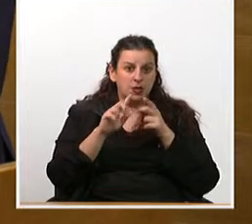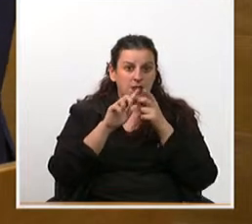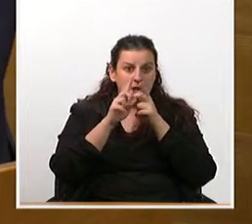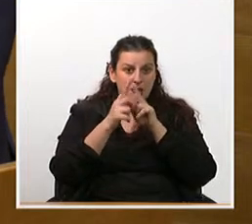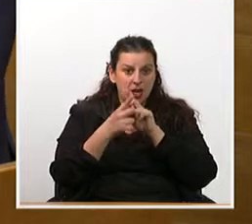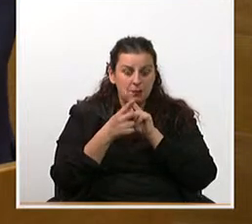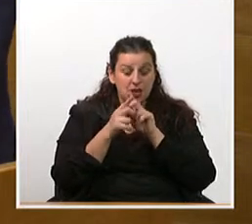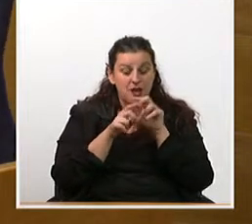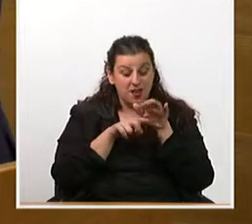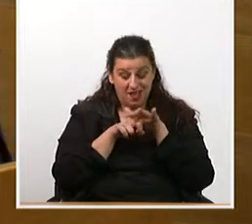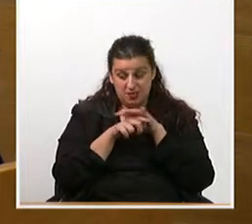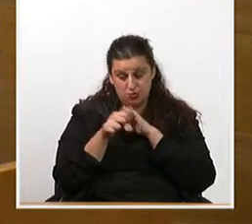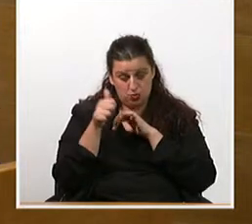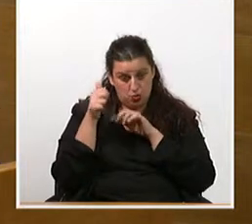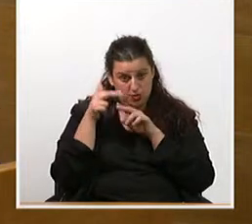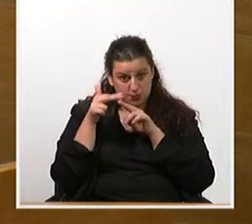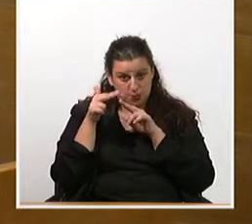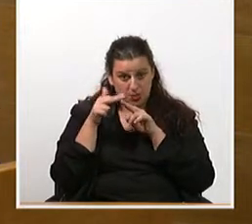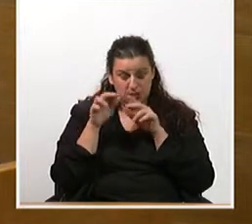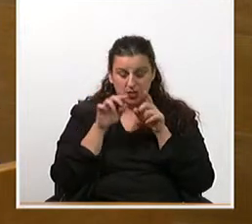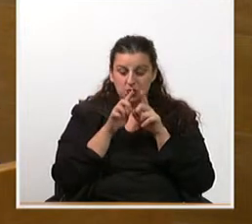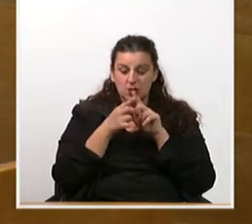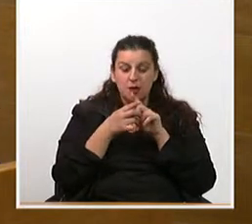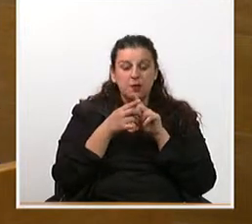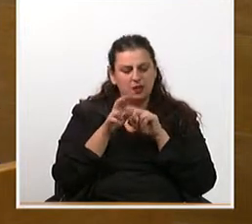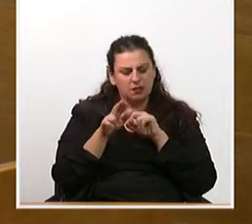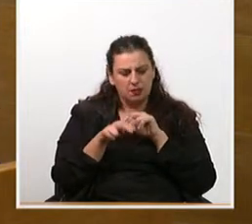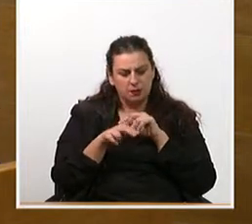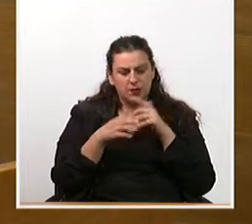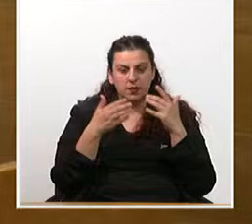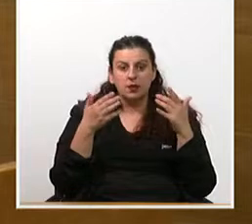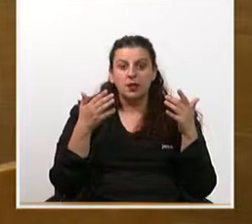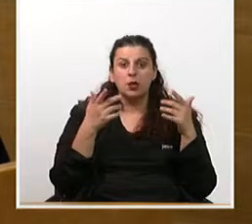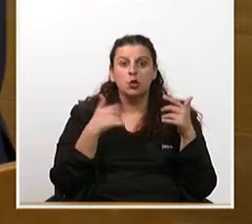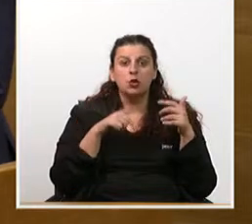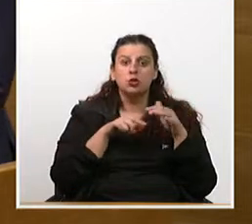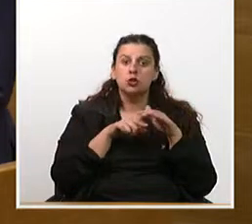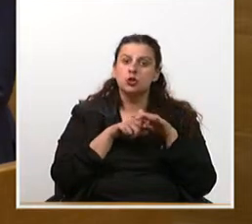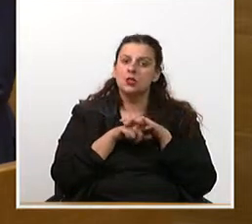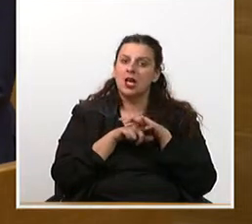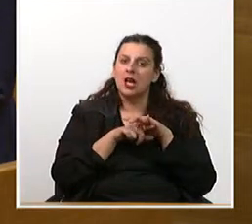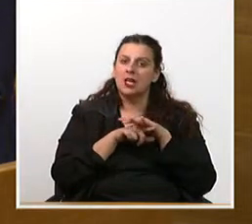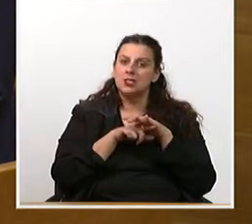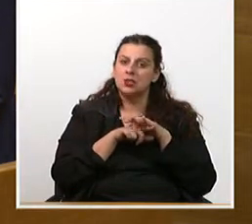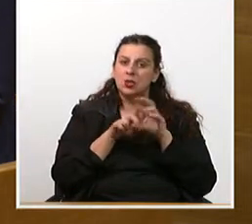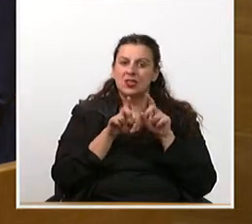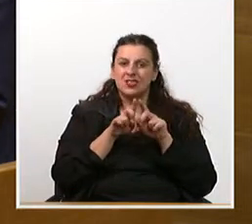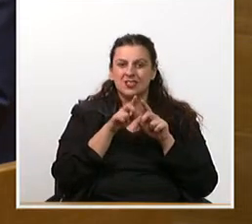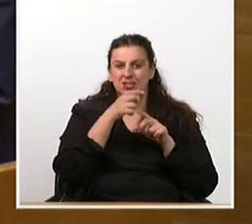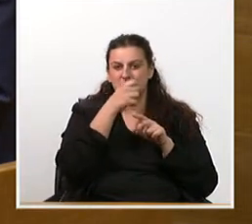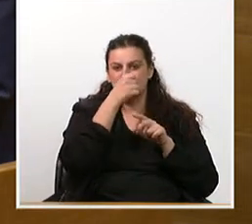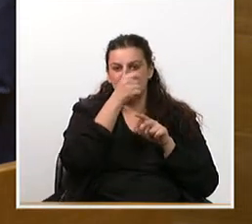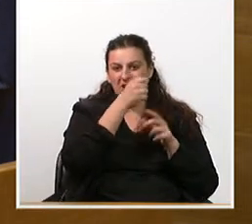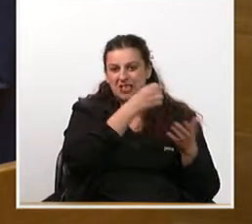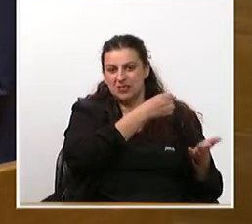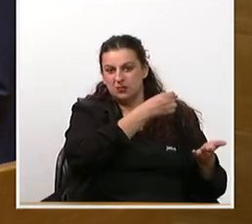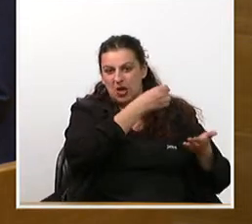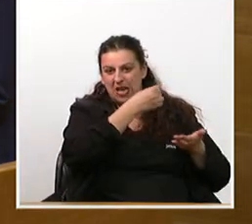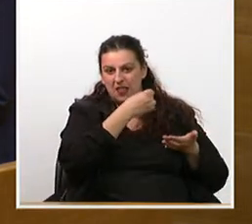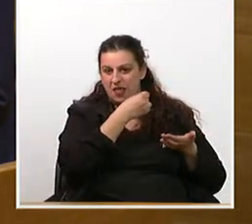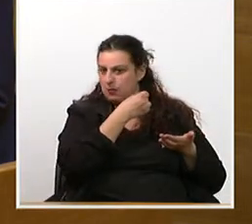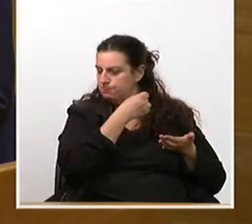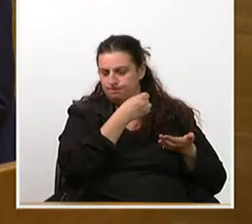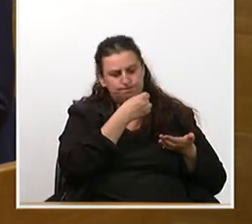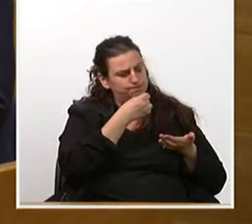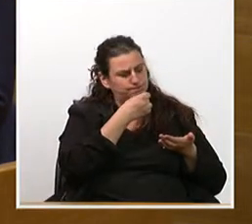gestores y no podemos ser gestores del del socialismo heredado señor conseller